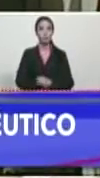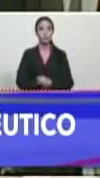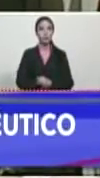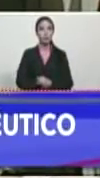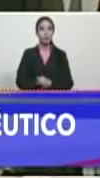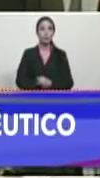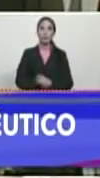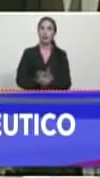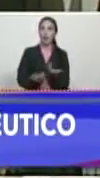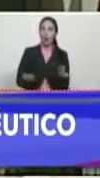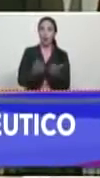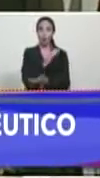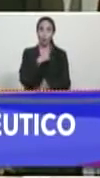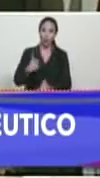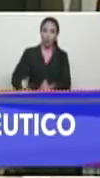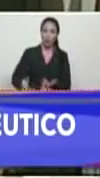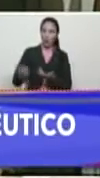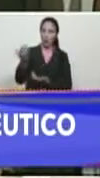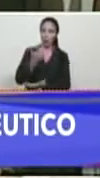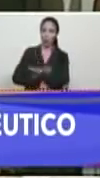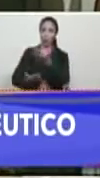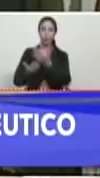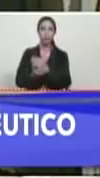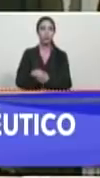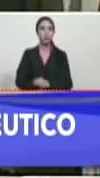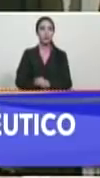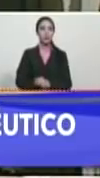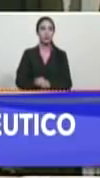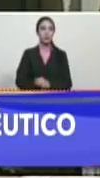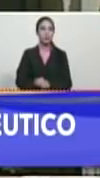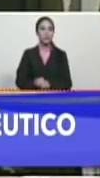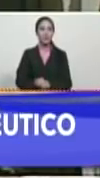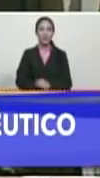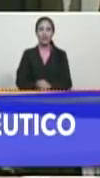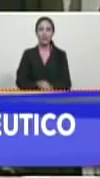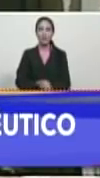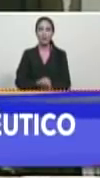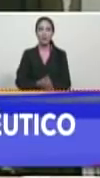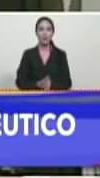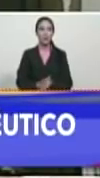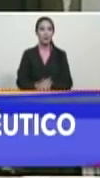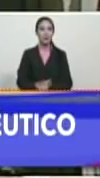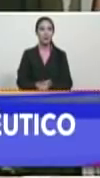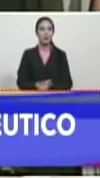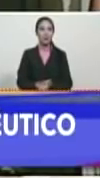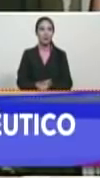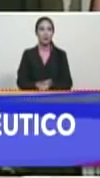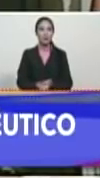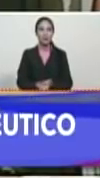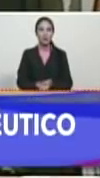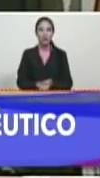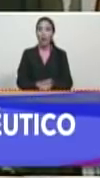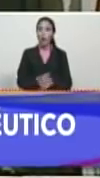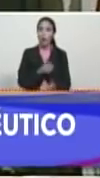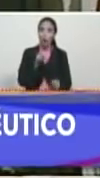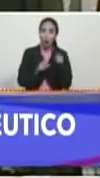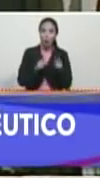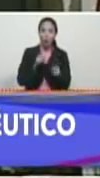estamos trayendo de la China una inversión importante de algunos insumos,